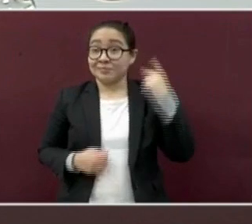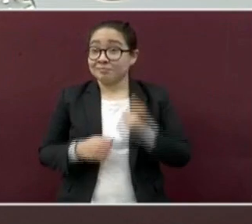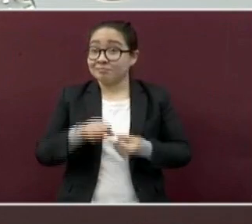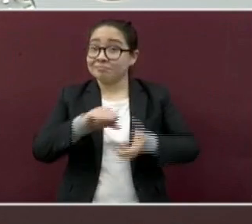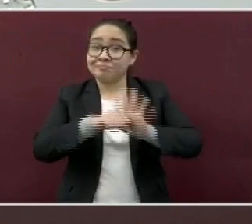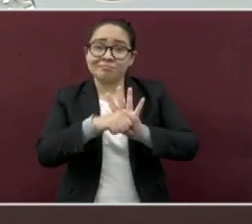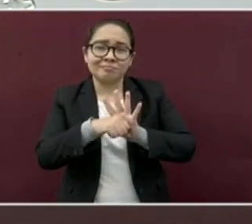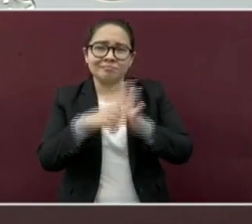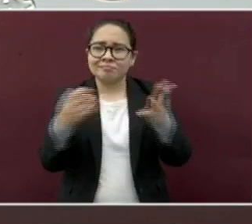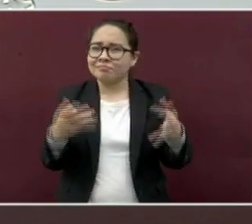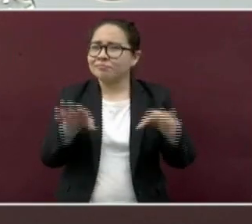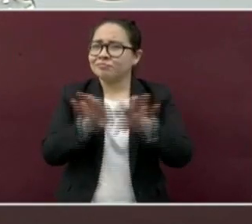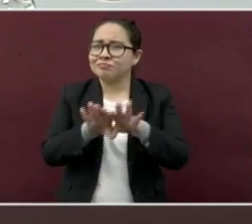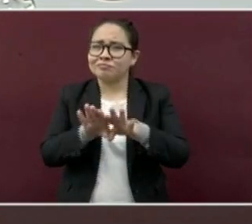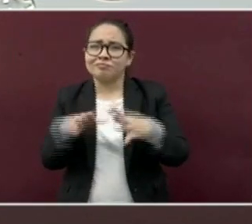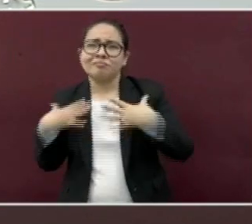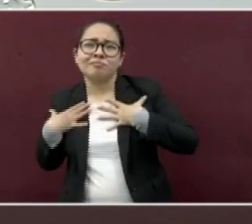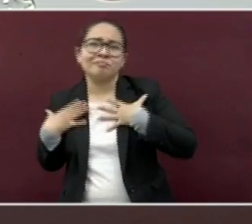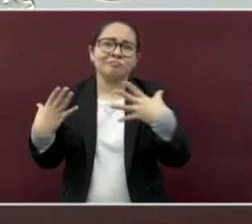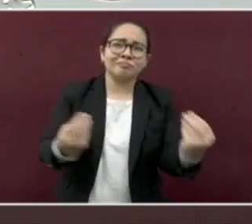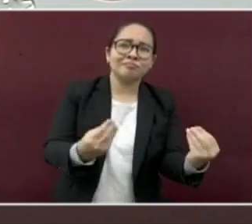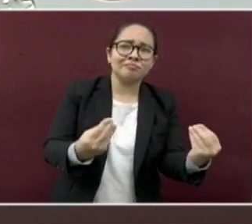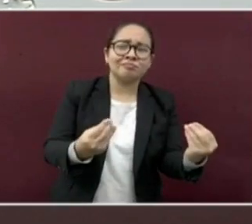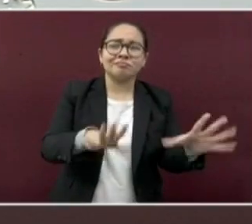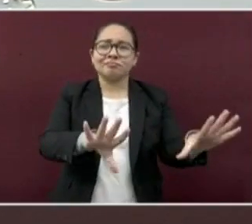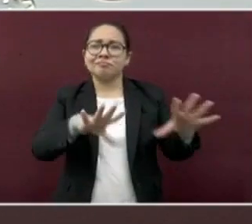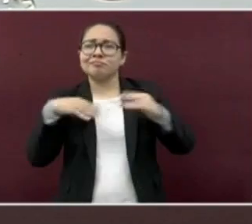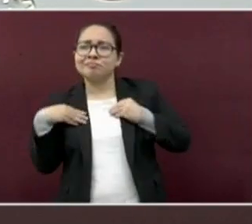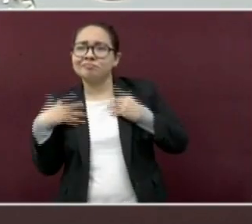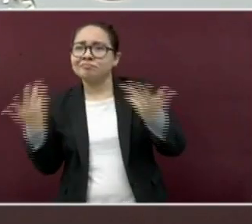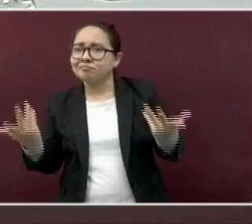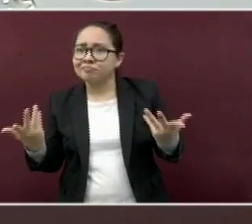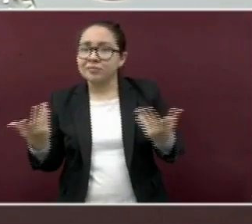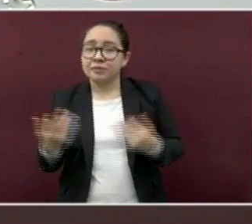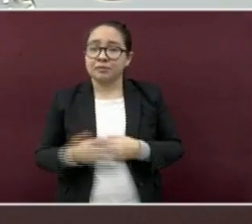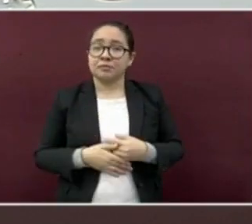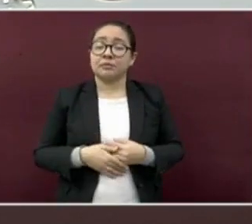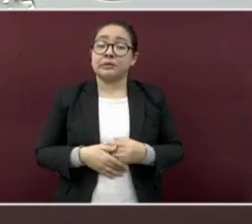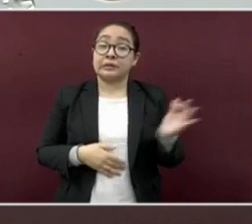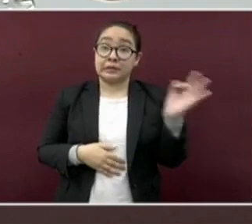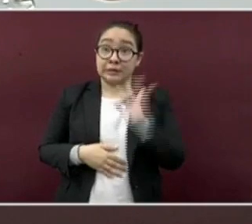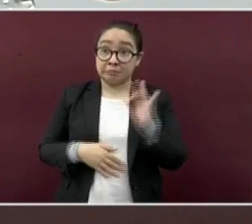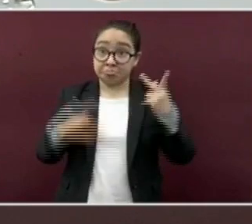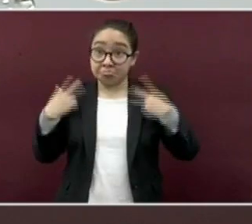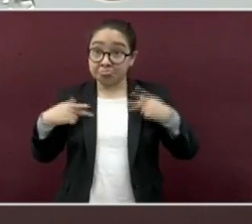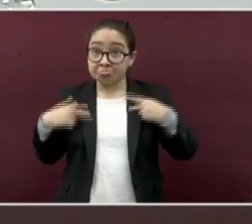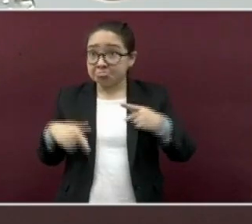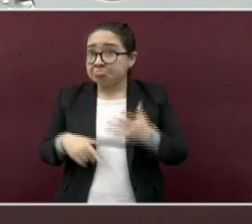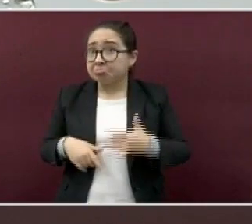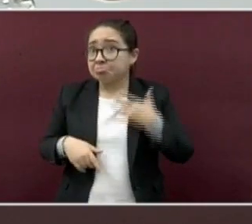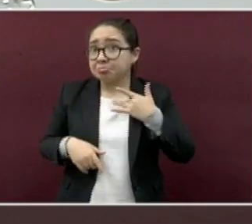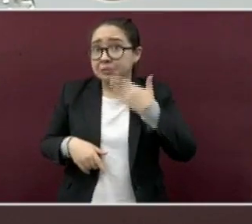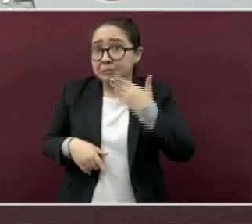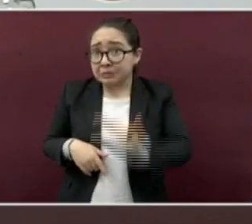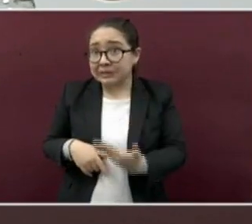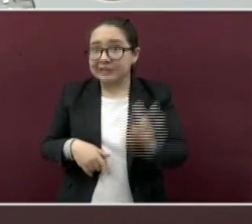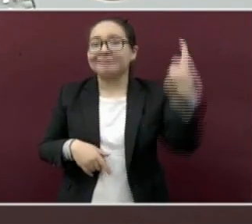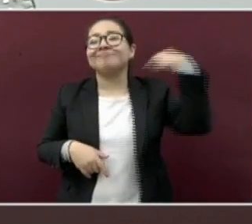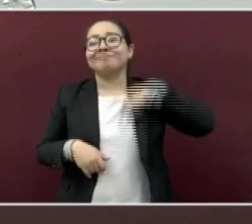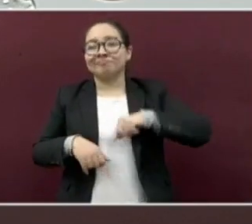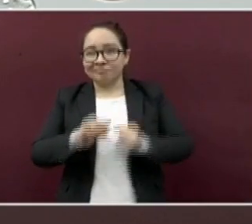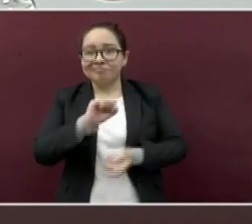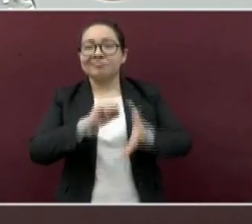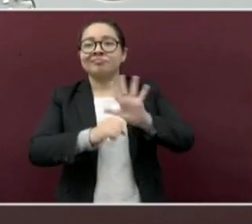se contagia de una persona enferma con o sin síntomas a otra con las que haya